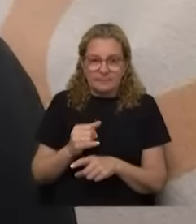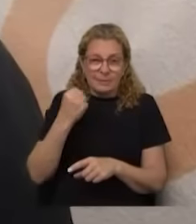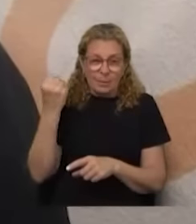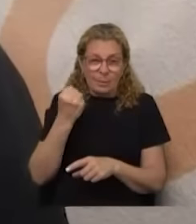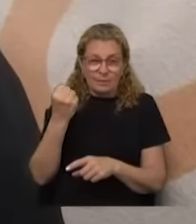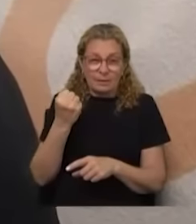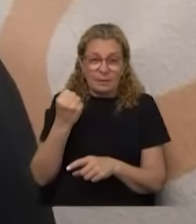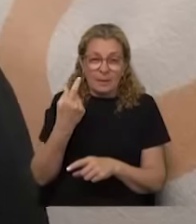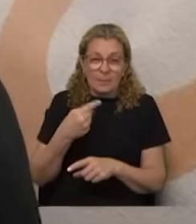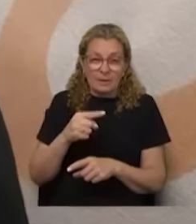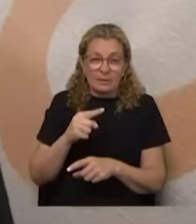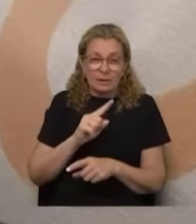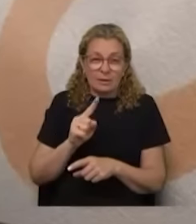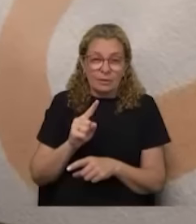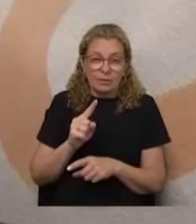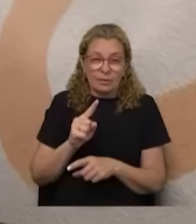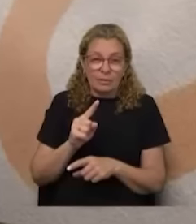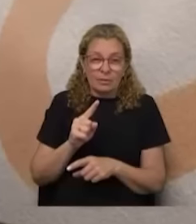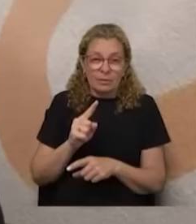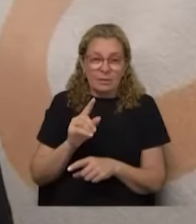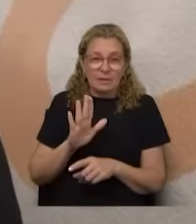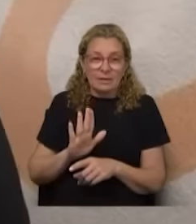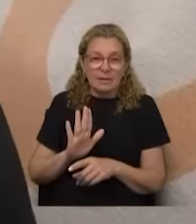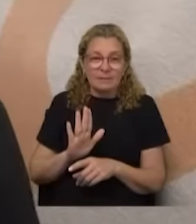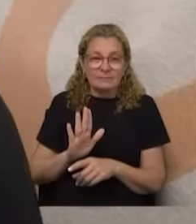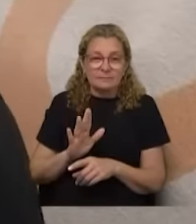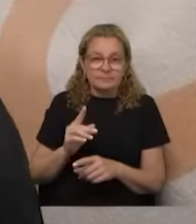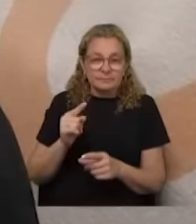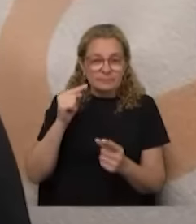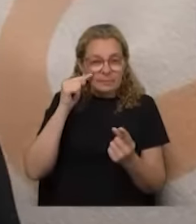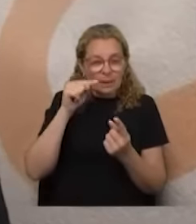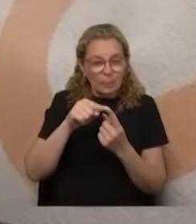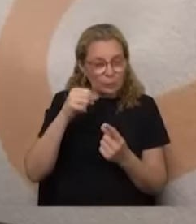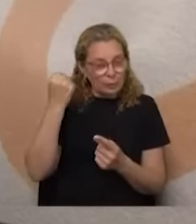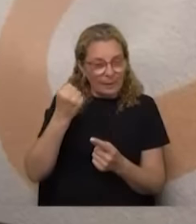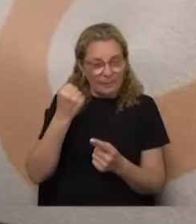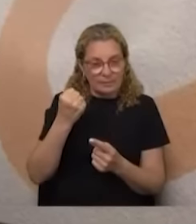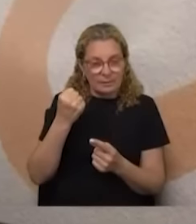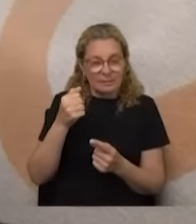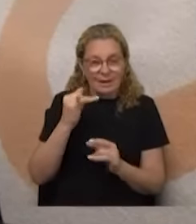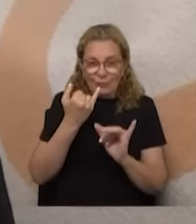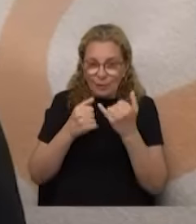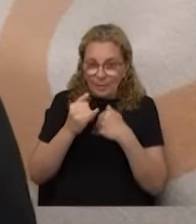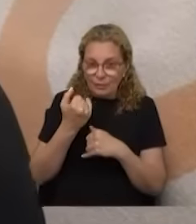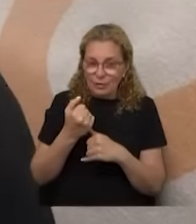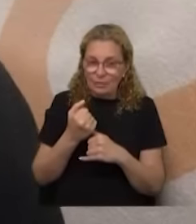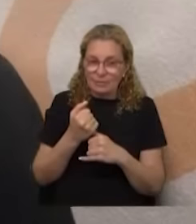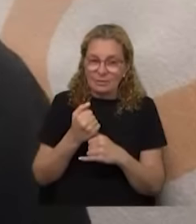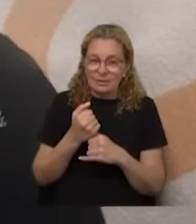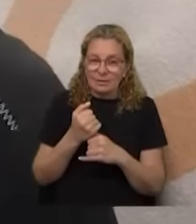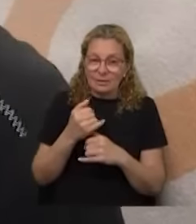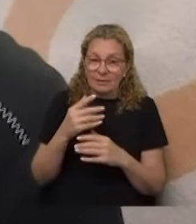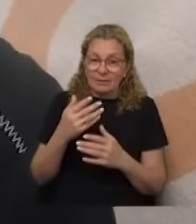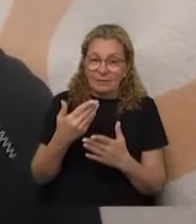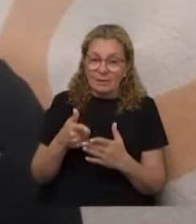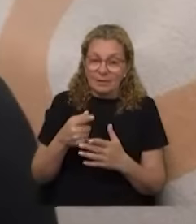importantes pero que no son Quizás El el punto neurálgico No la información este sigue